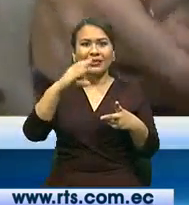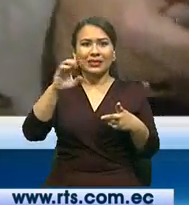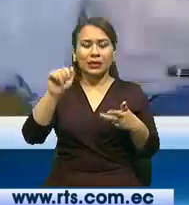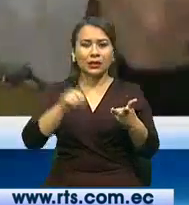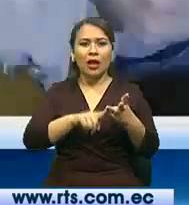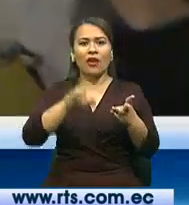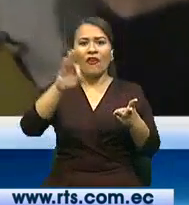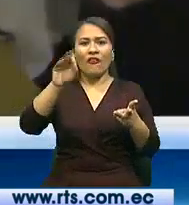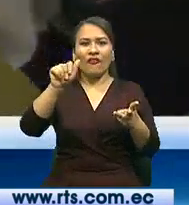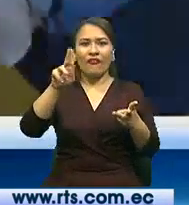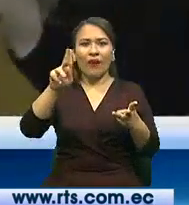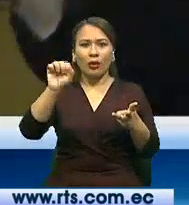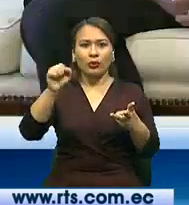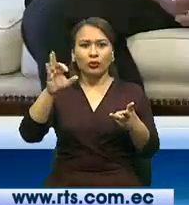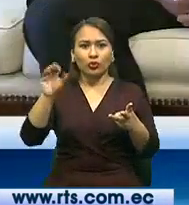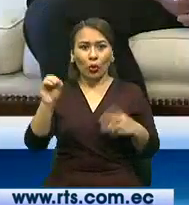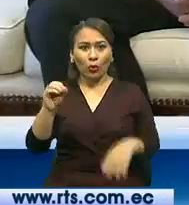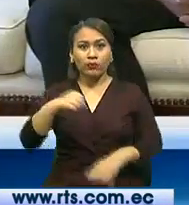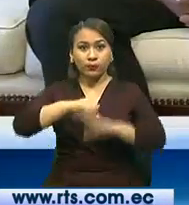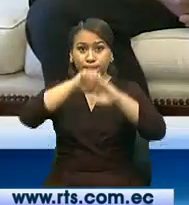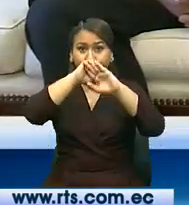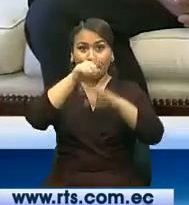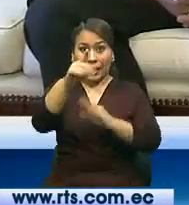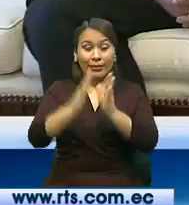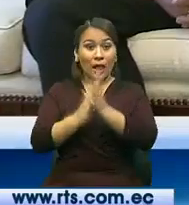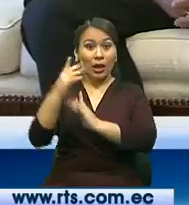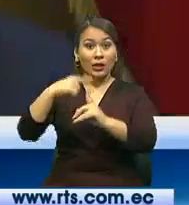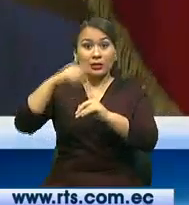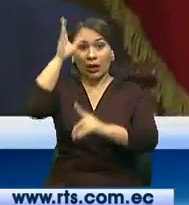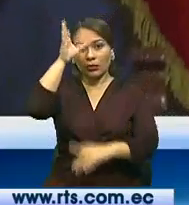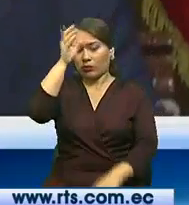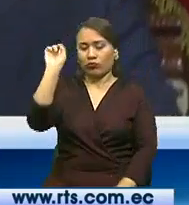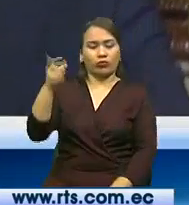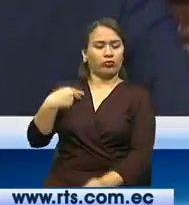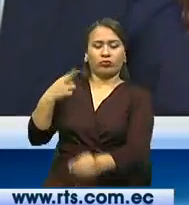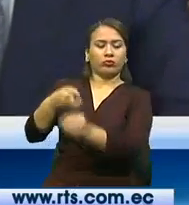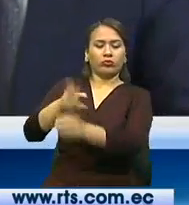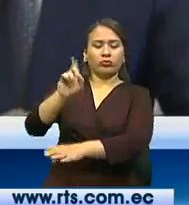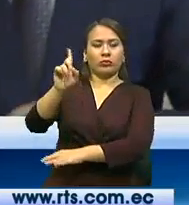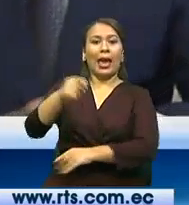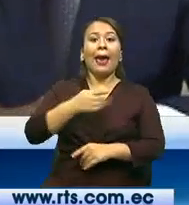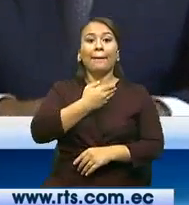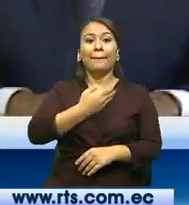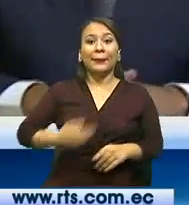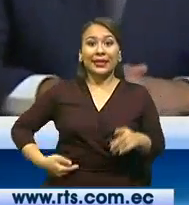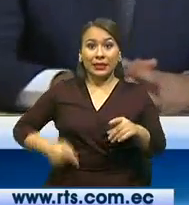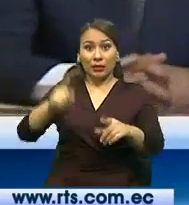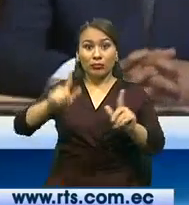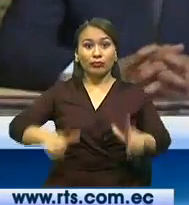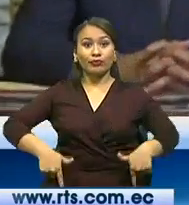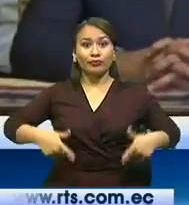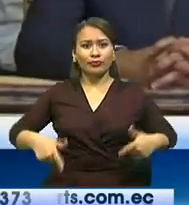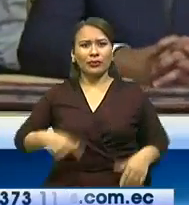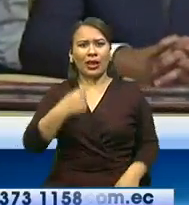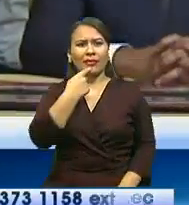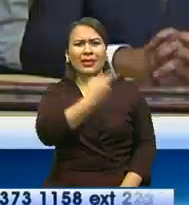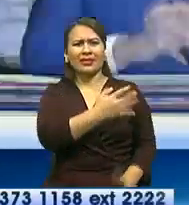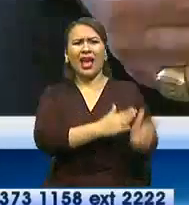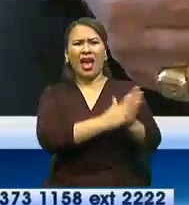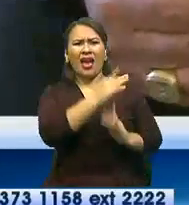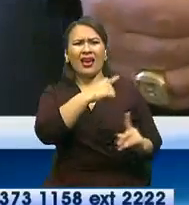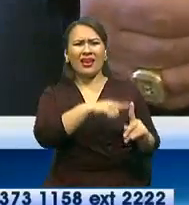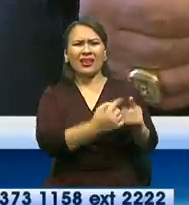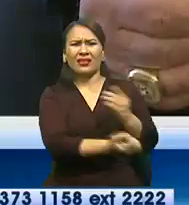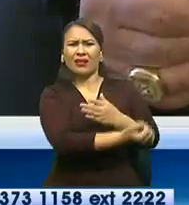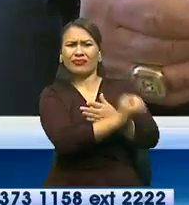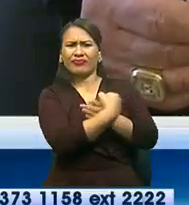Fausto Traves, este último representante de la Iglesia. El presidente Moreno en la reunión previa criticaba que la Iglesia le haya